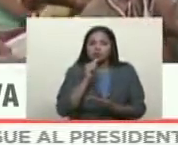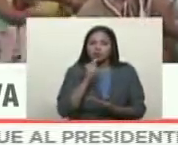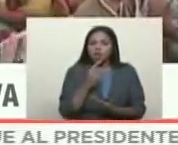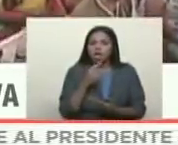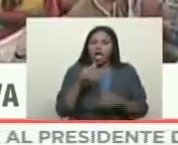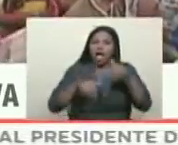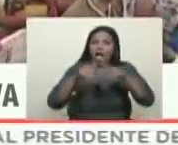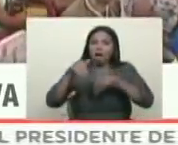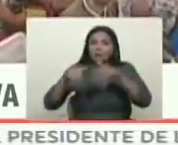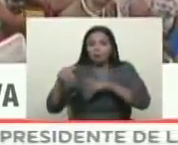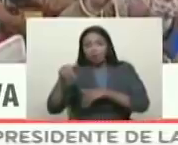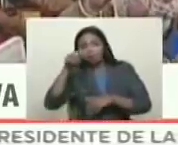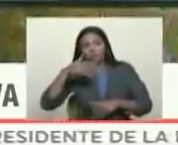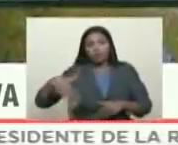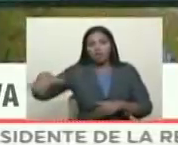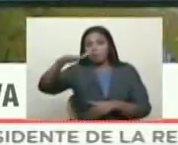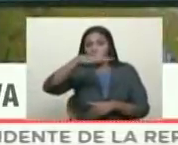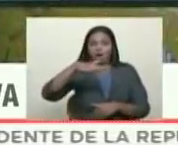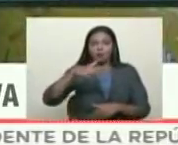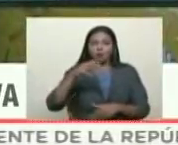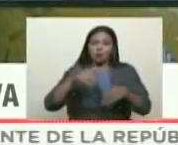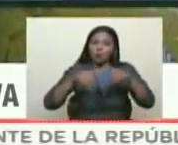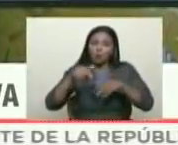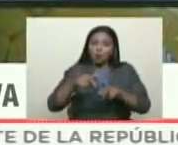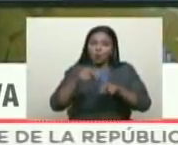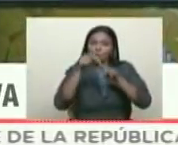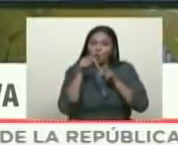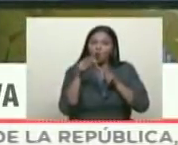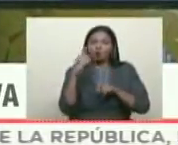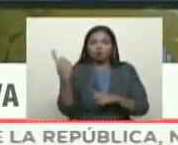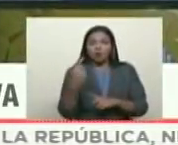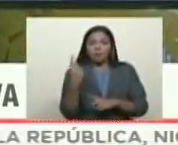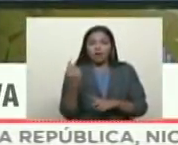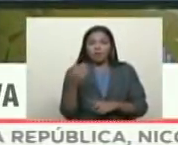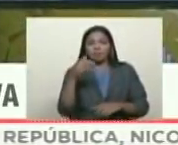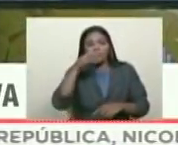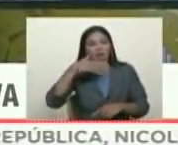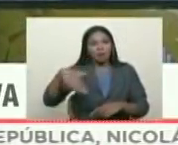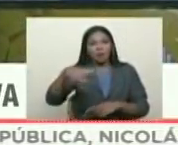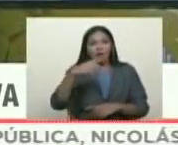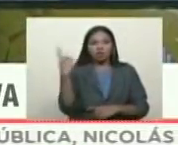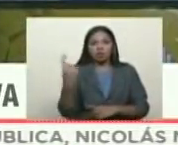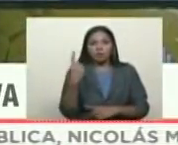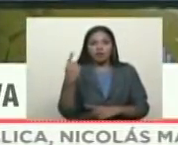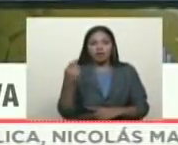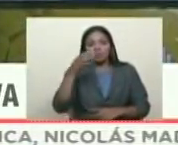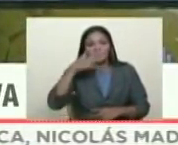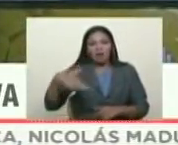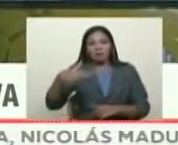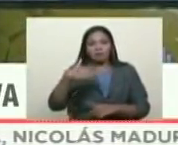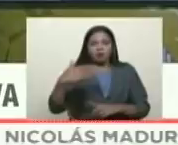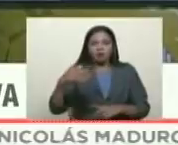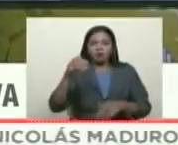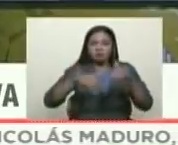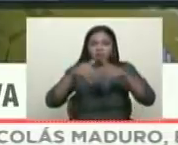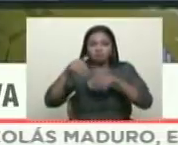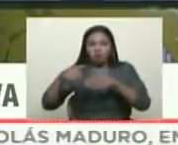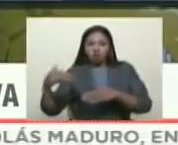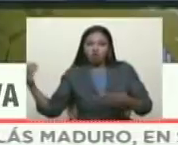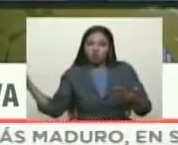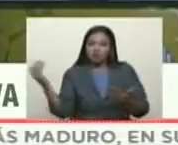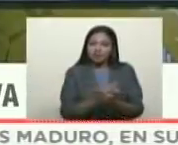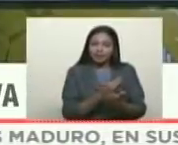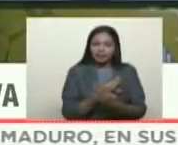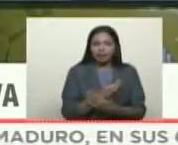voto popular, el voto del pueblo. Y solo el pueblo me puso, y solo el pueblo con voto me